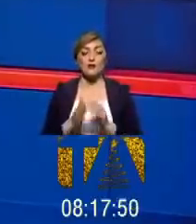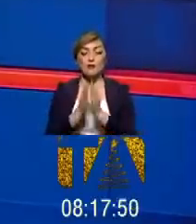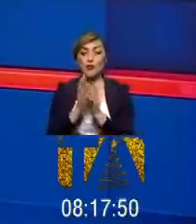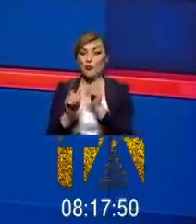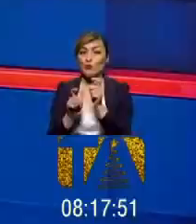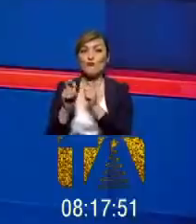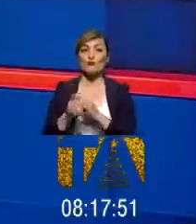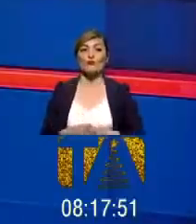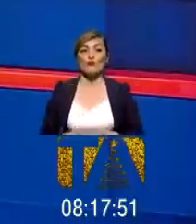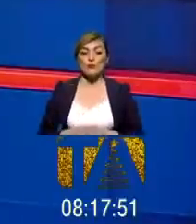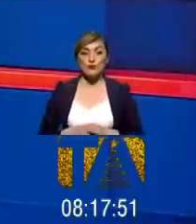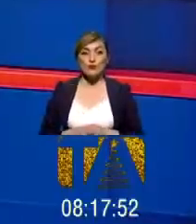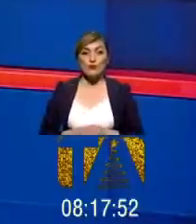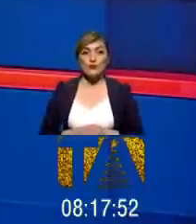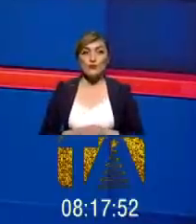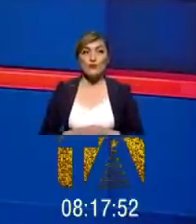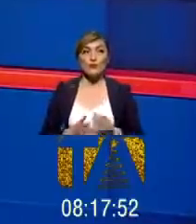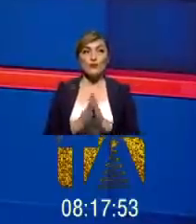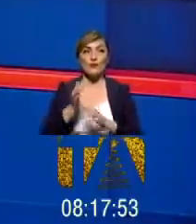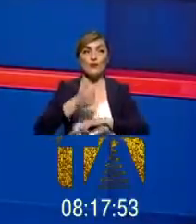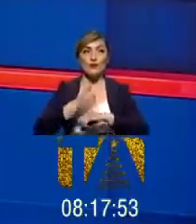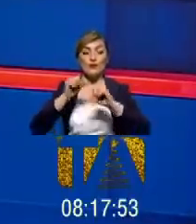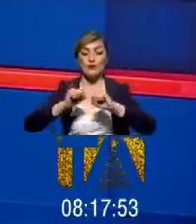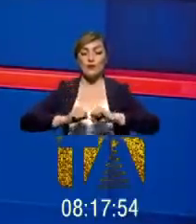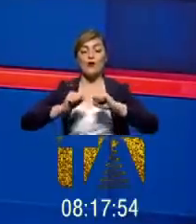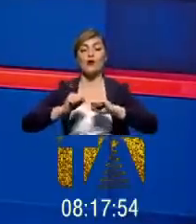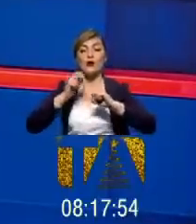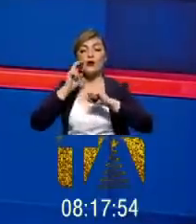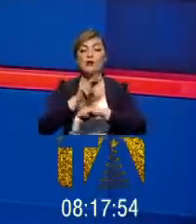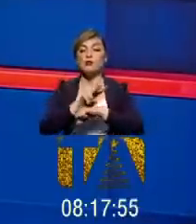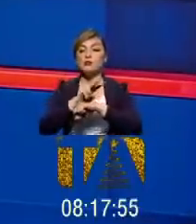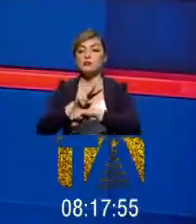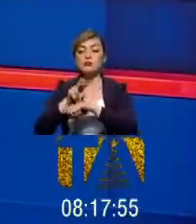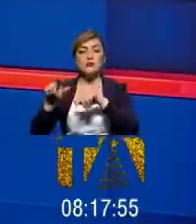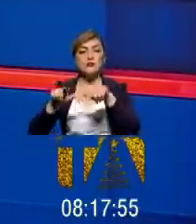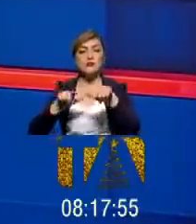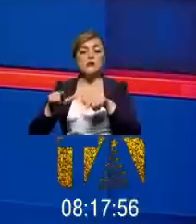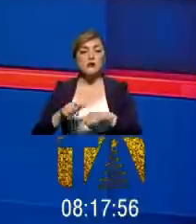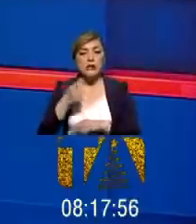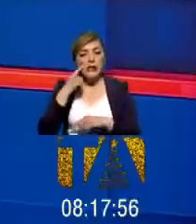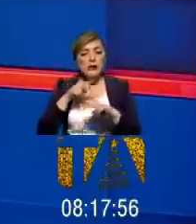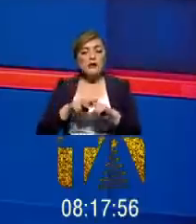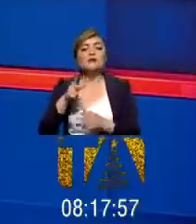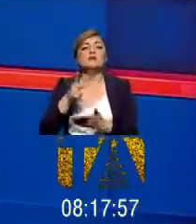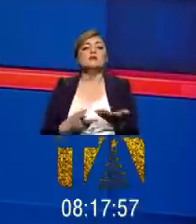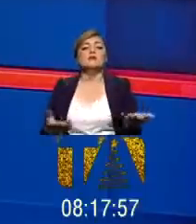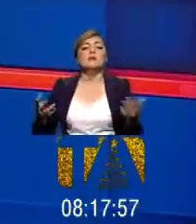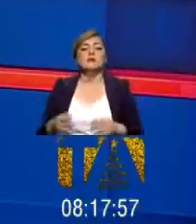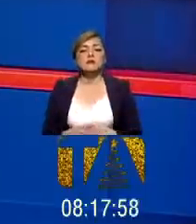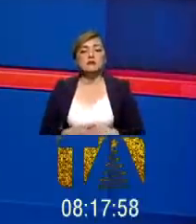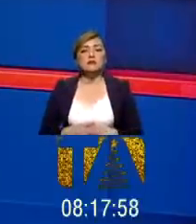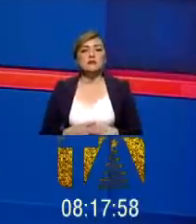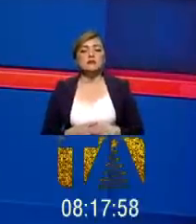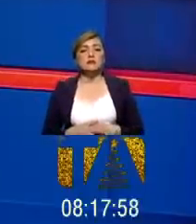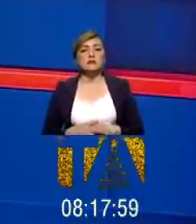de los vecinos. Desde aquí también nos sumamos para que las autoridades puedan realizar una inspección en este sitio y constatar qué es lo que pasó para que no